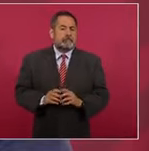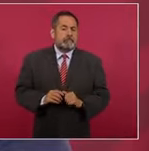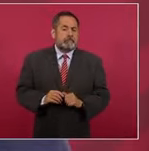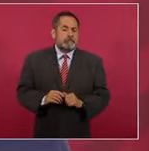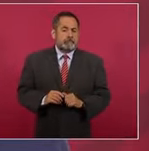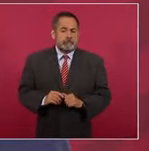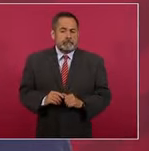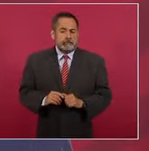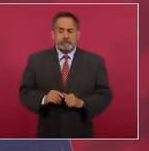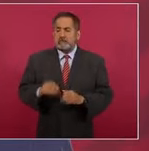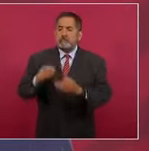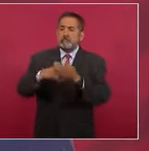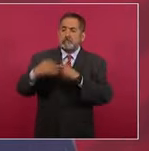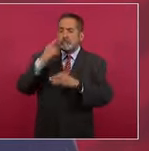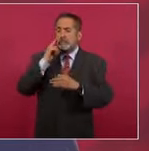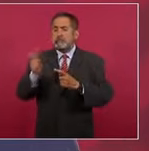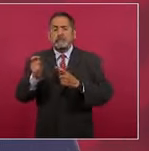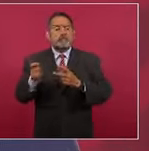a todos,